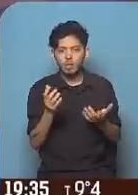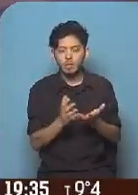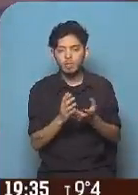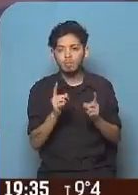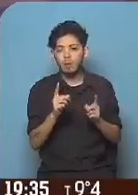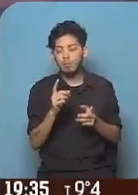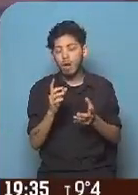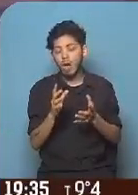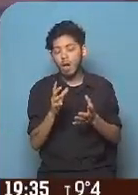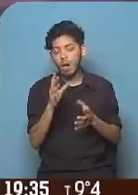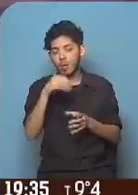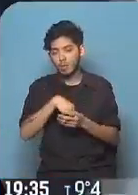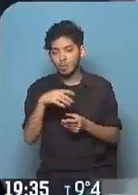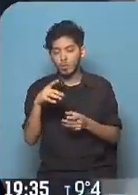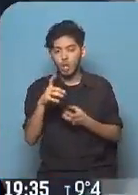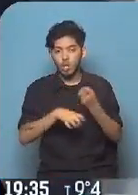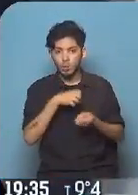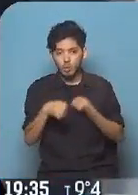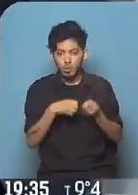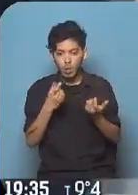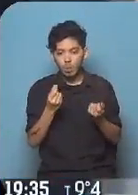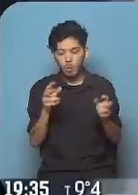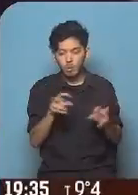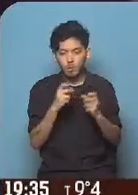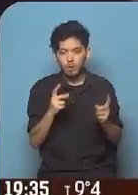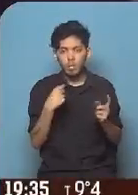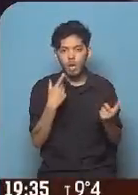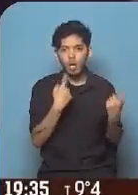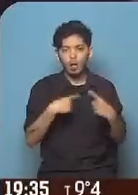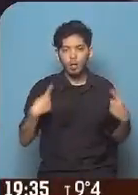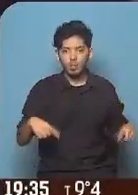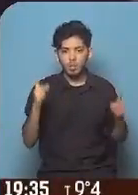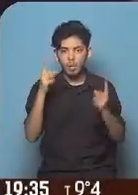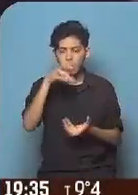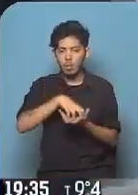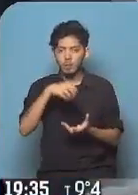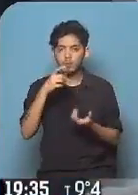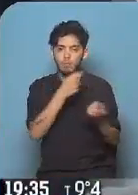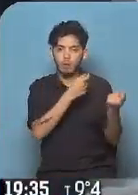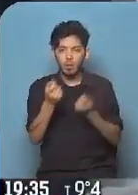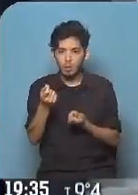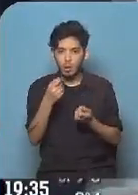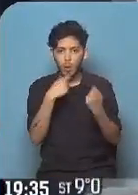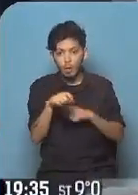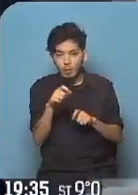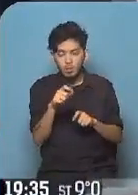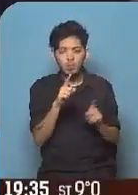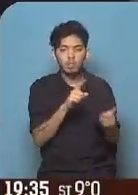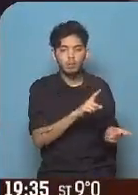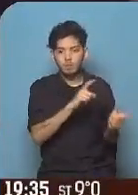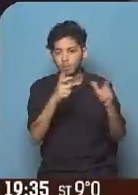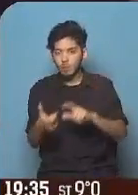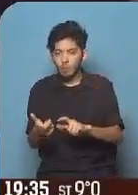industrias que elaboran los artículos y de los comercios que los venden. Y que los trasladan, por supuesto, y que los trasladan